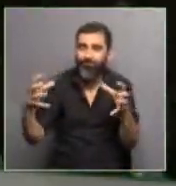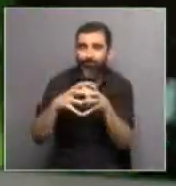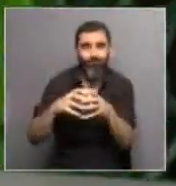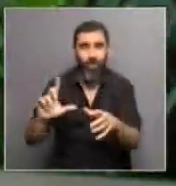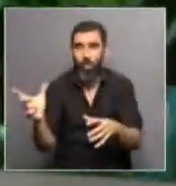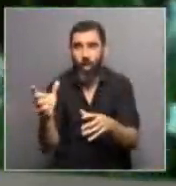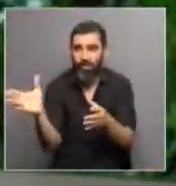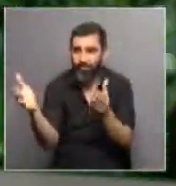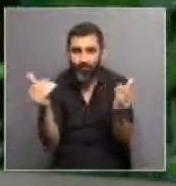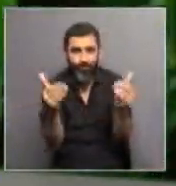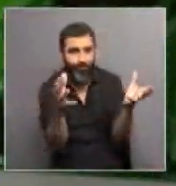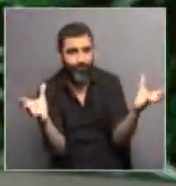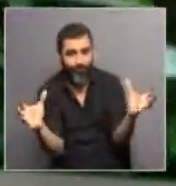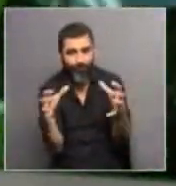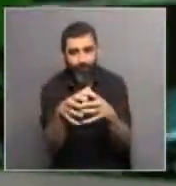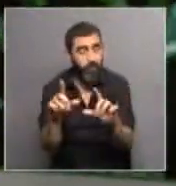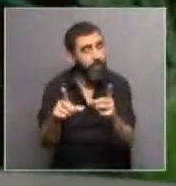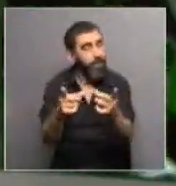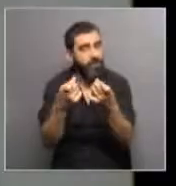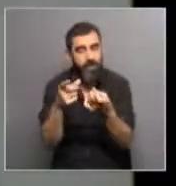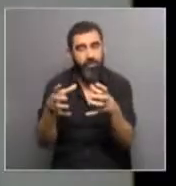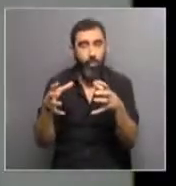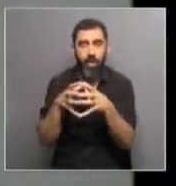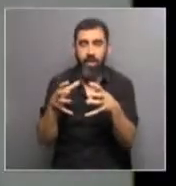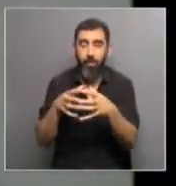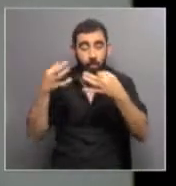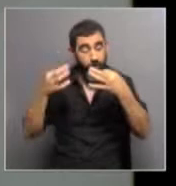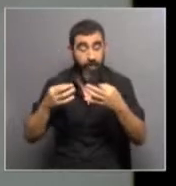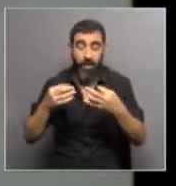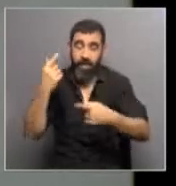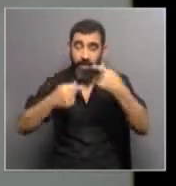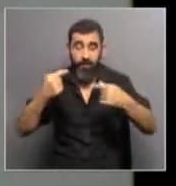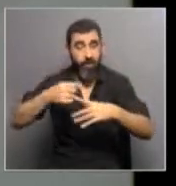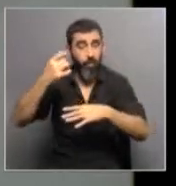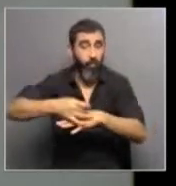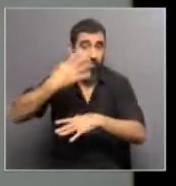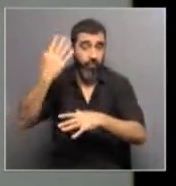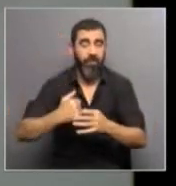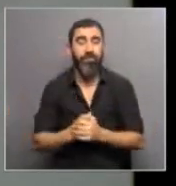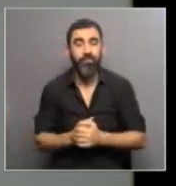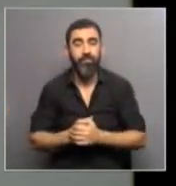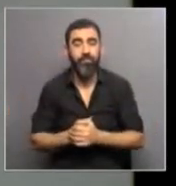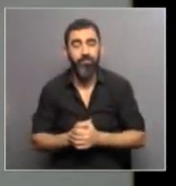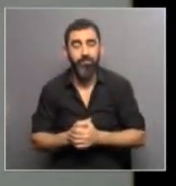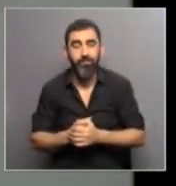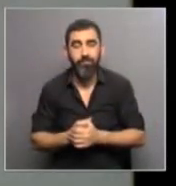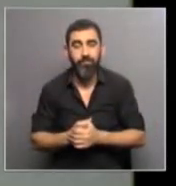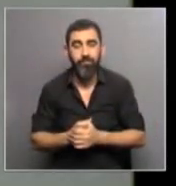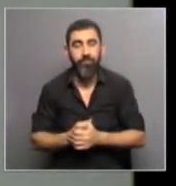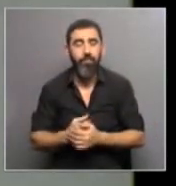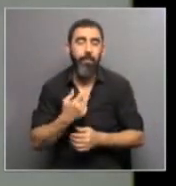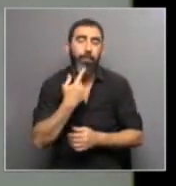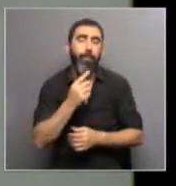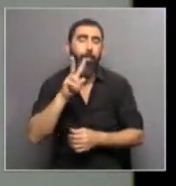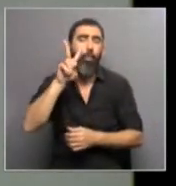Y sin duda, como tú decís, para abordar esto se requieren esos equipos transdisciplinares. Para terminar, vuelvo al principio, ¿no? Dentro de 2